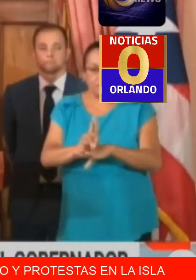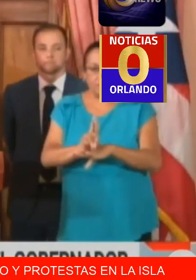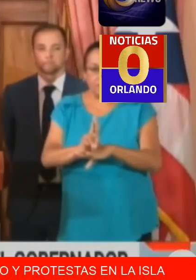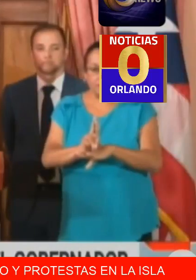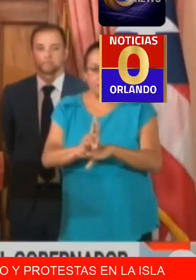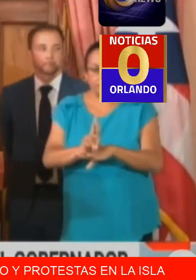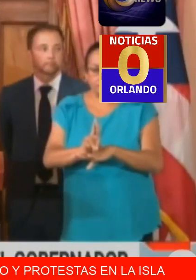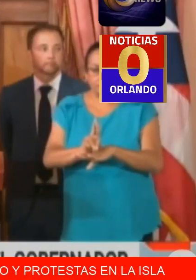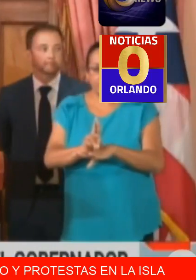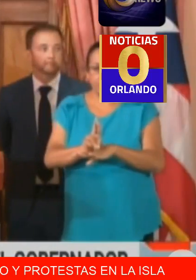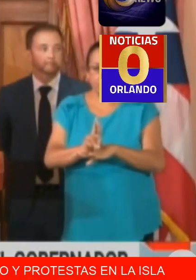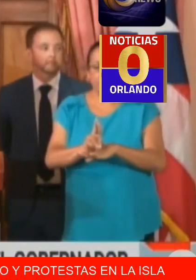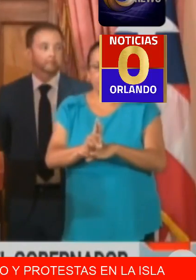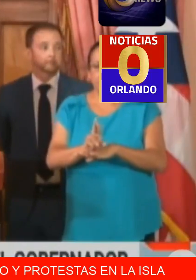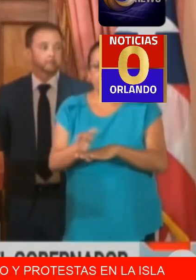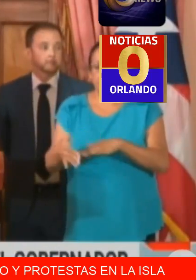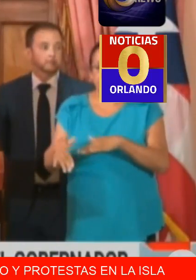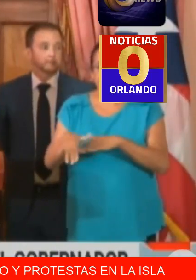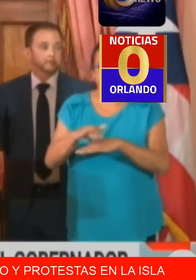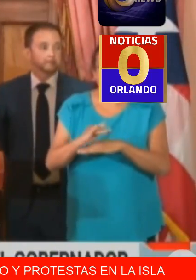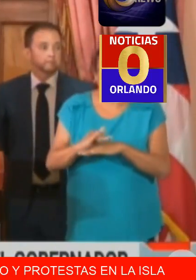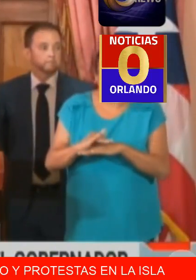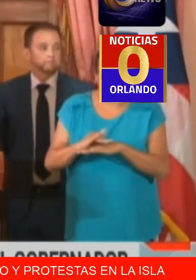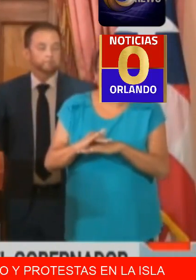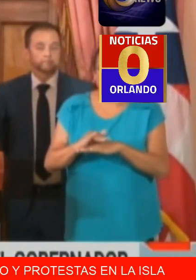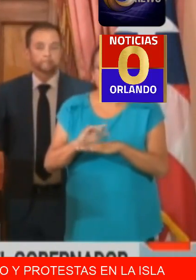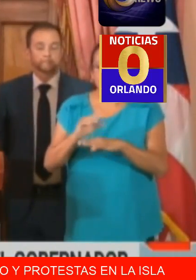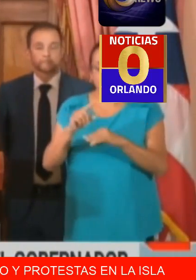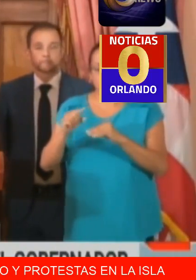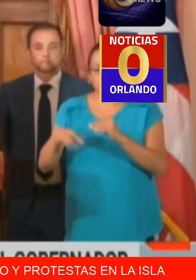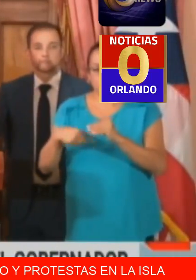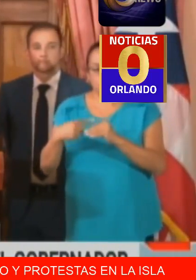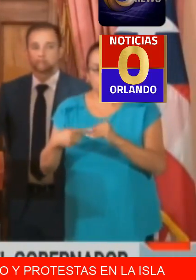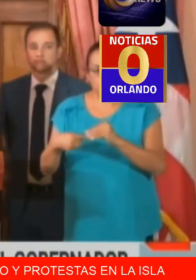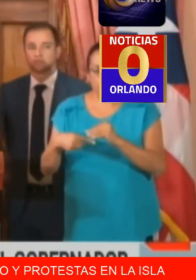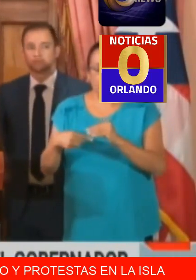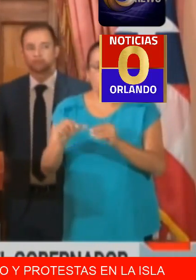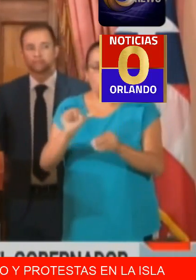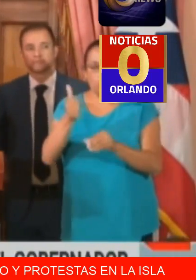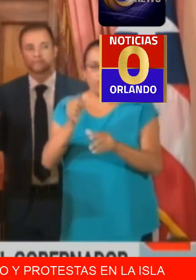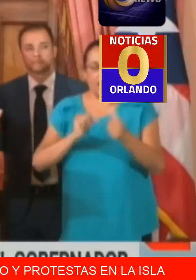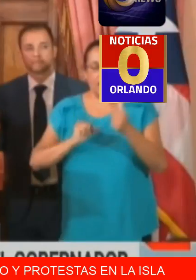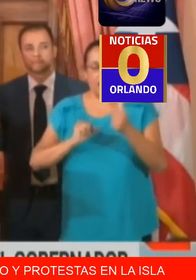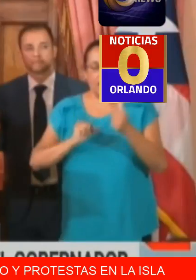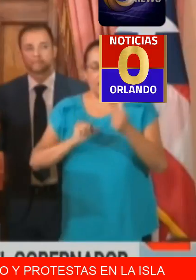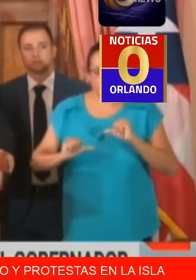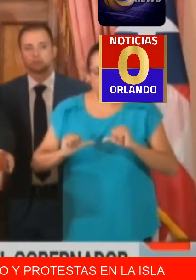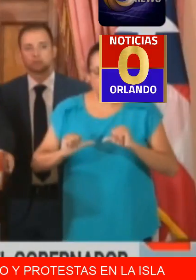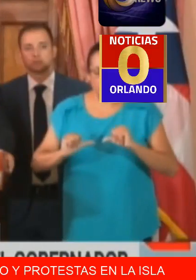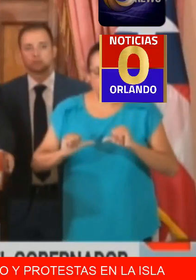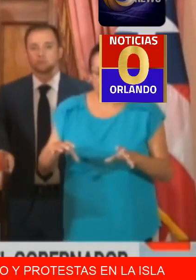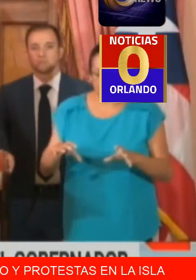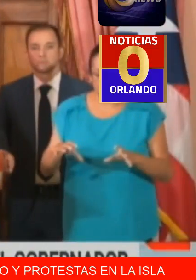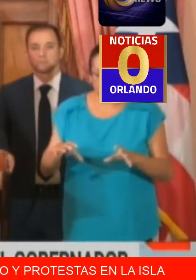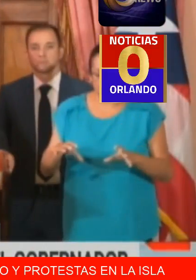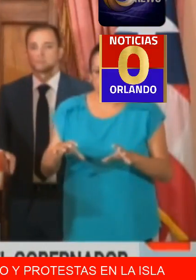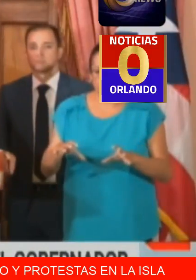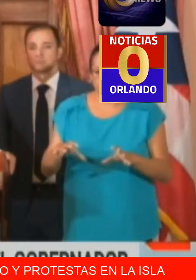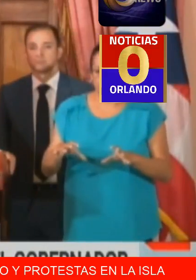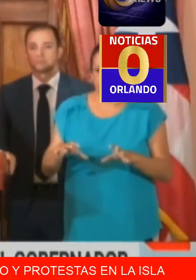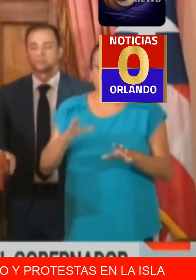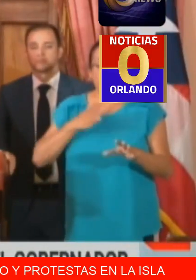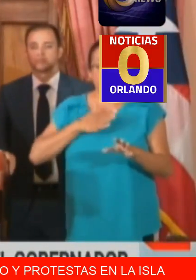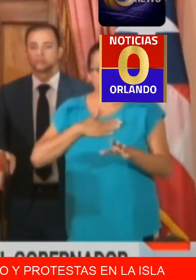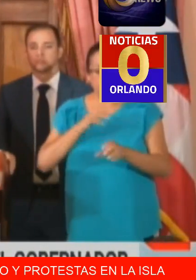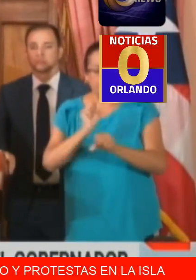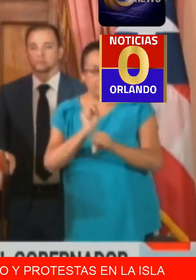hunden sobre otras acciones que se han llevado. O sea que mi trabajo con mi equipo va a ser